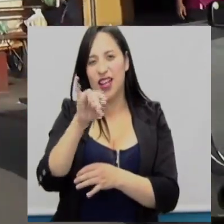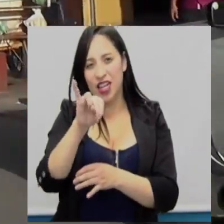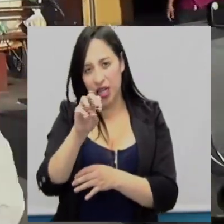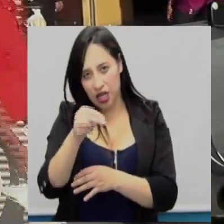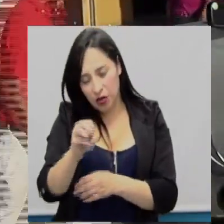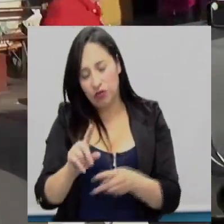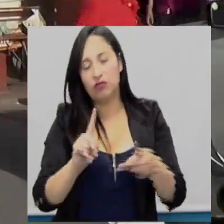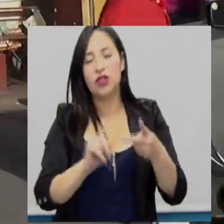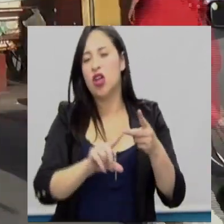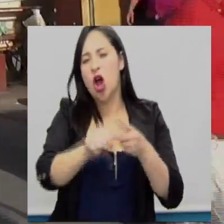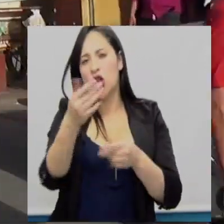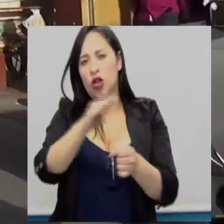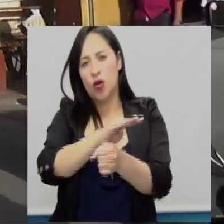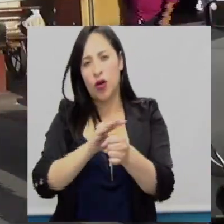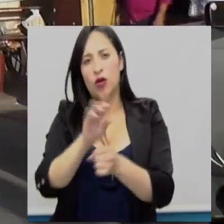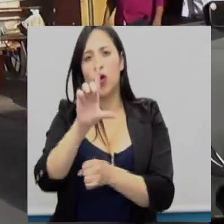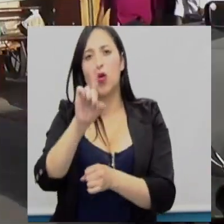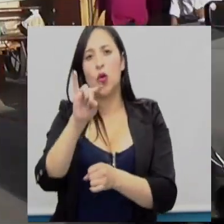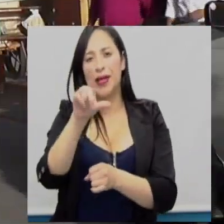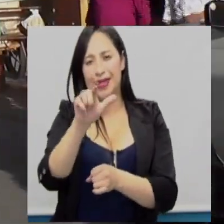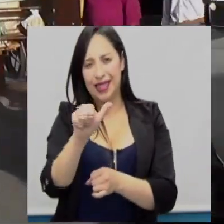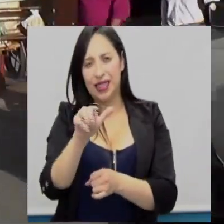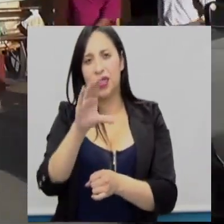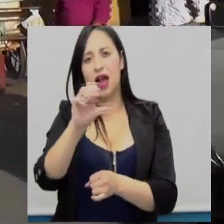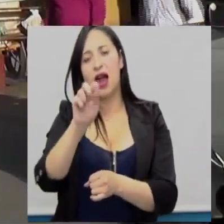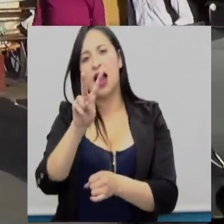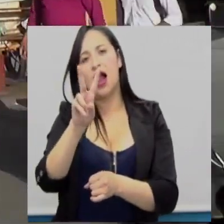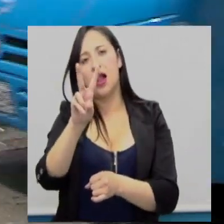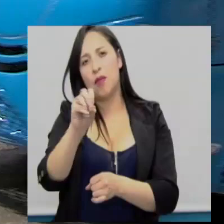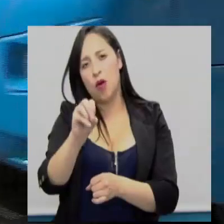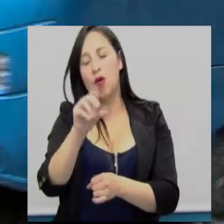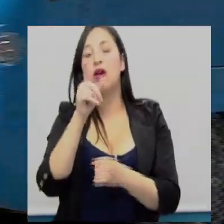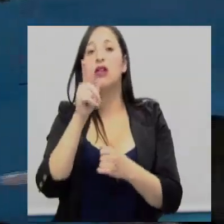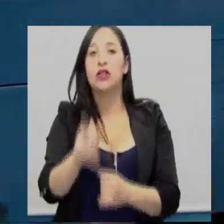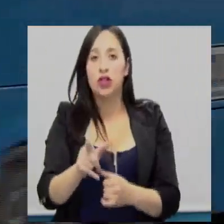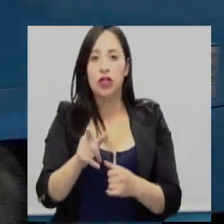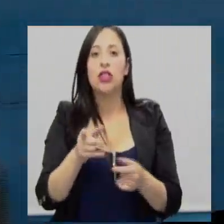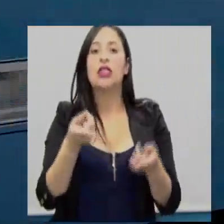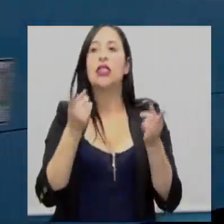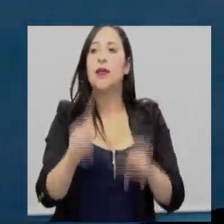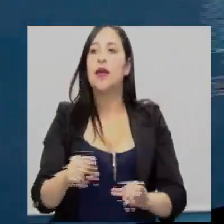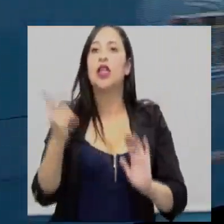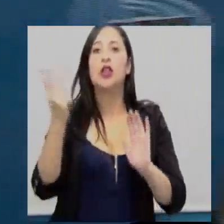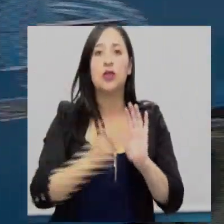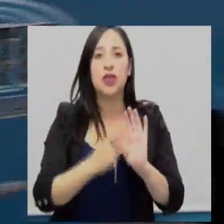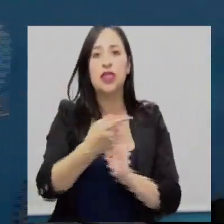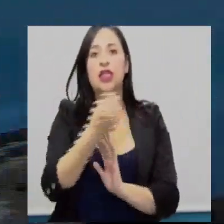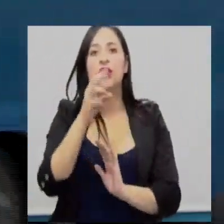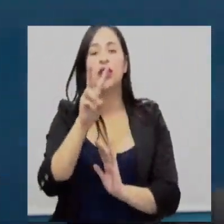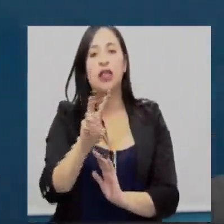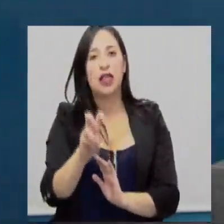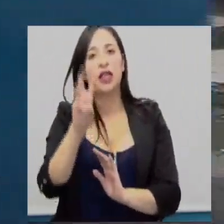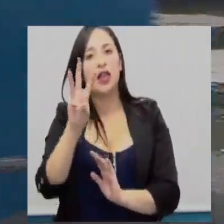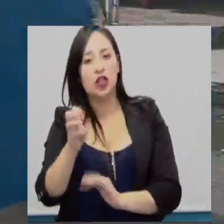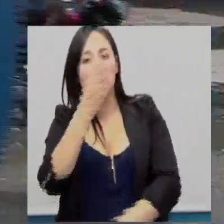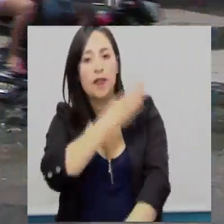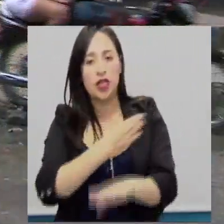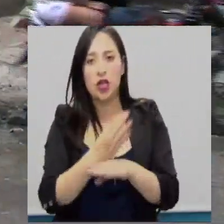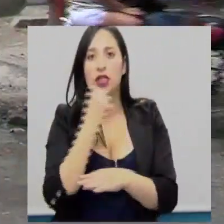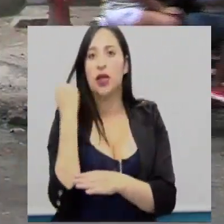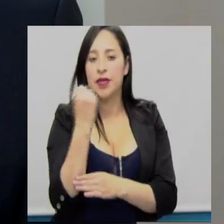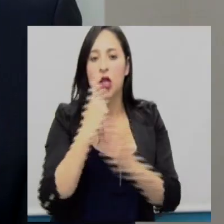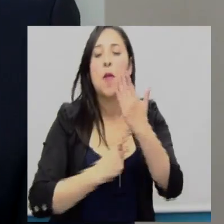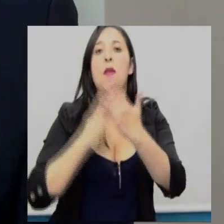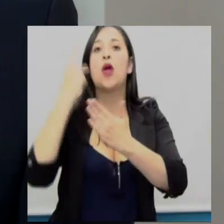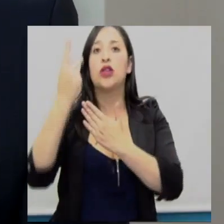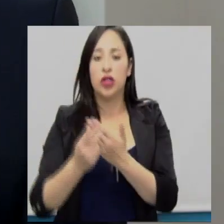Calvo, y las redes de acueducto en esos mismos sectores y en la línea de conducción La Lucha, por valor de 2.178 millones de